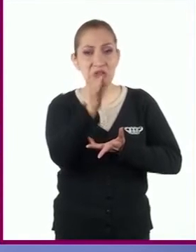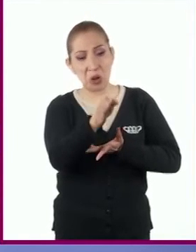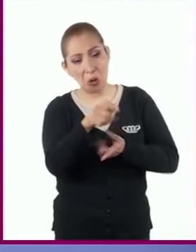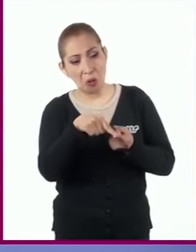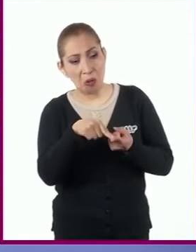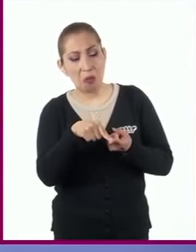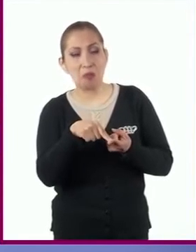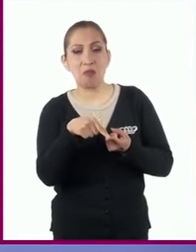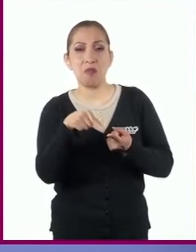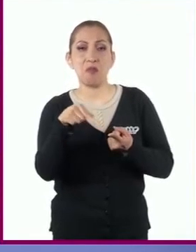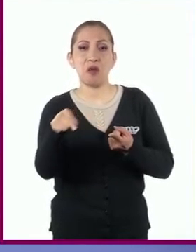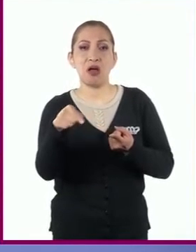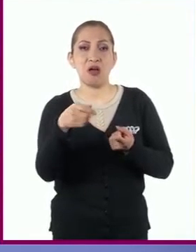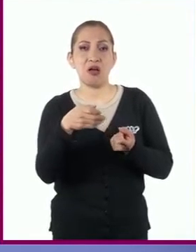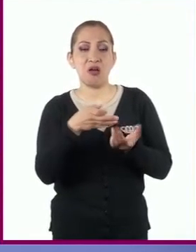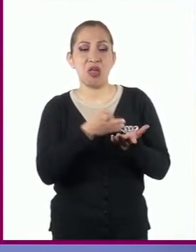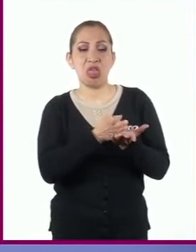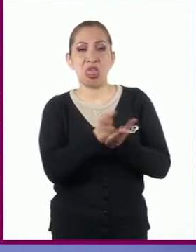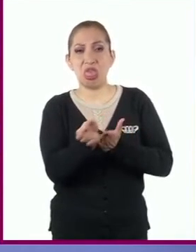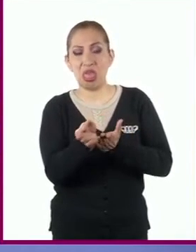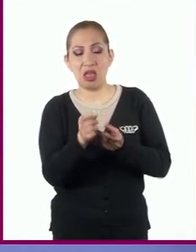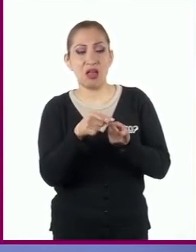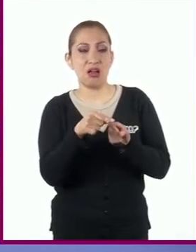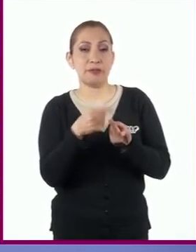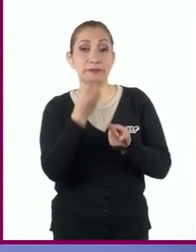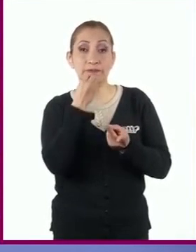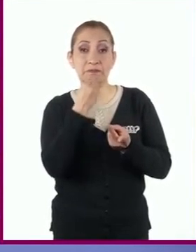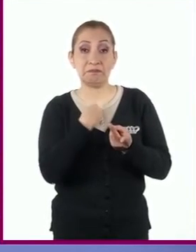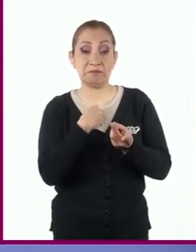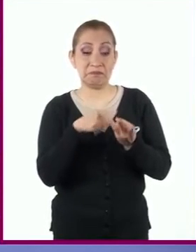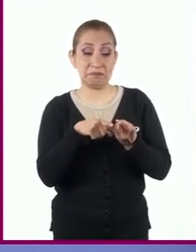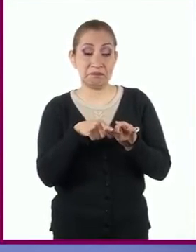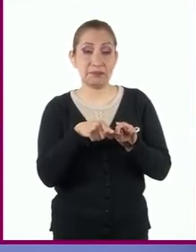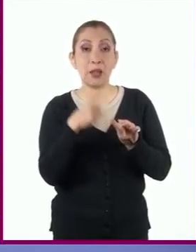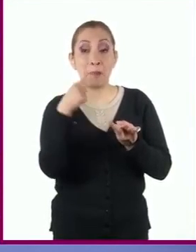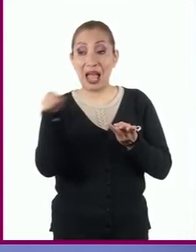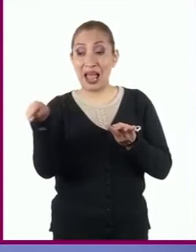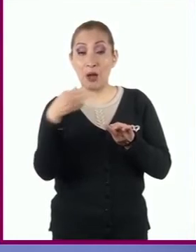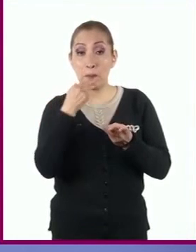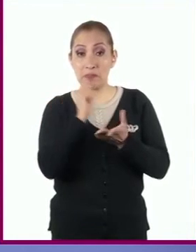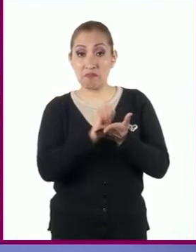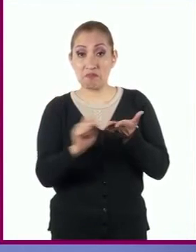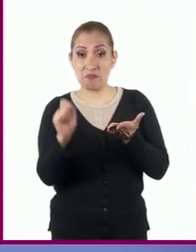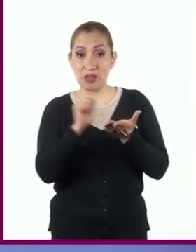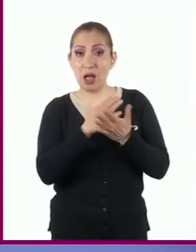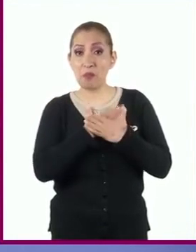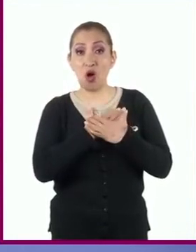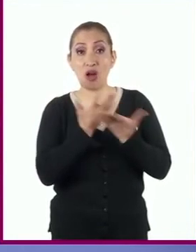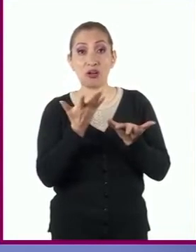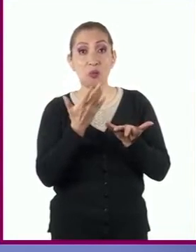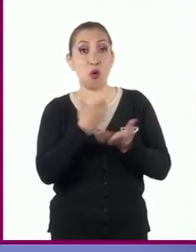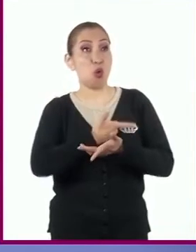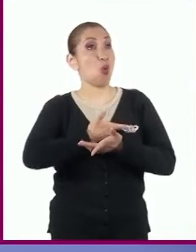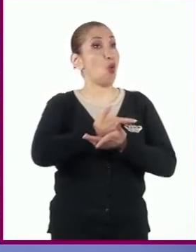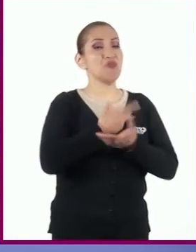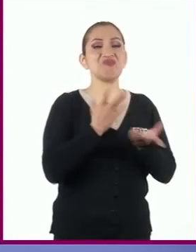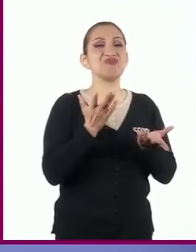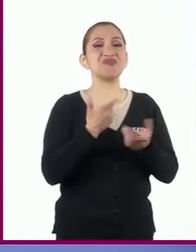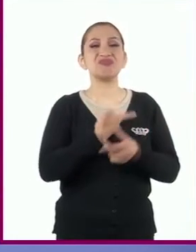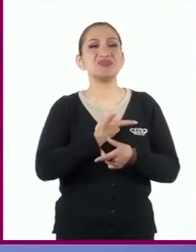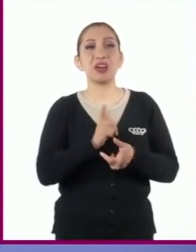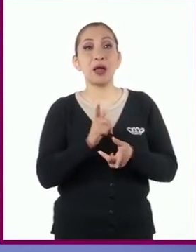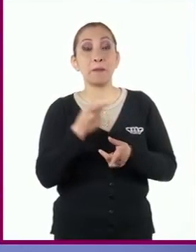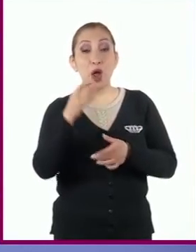traición, infidelidad, resignación. Para el autor, el amor no es agradable, aunque